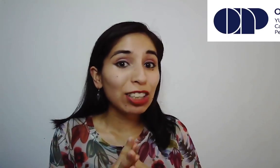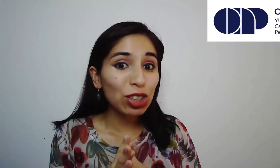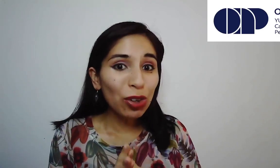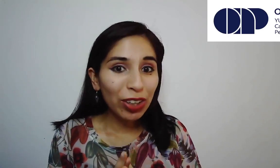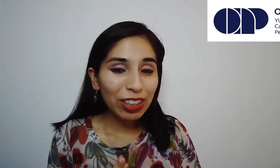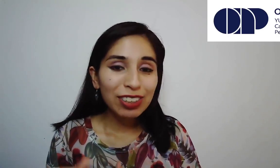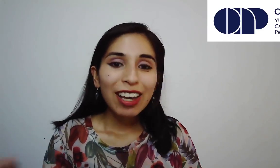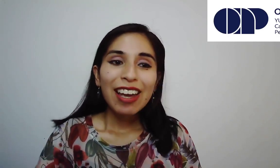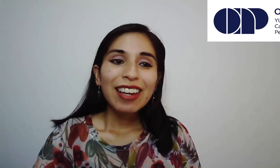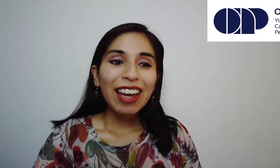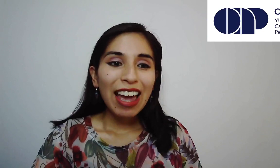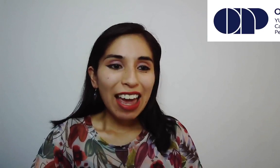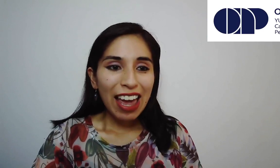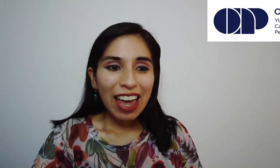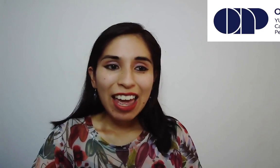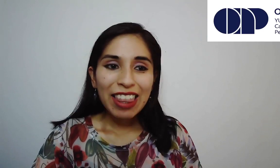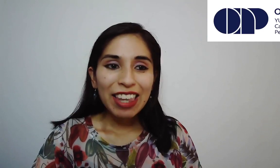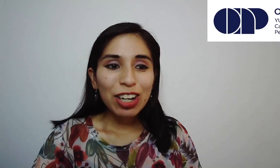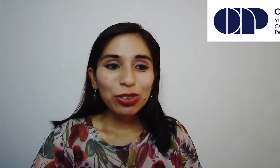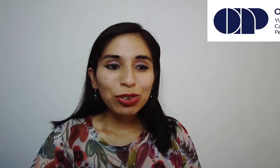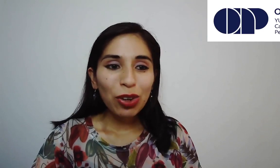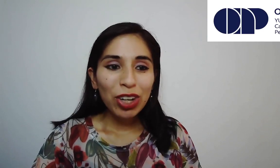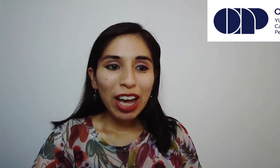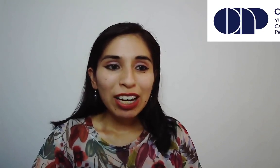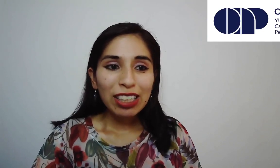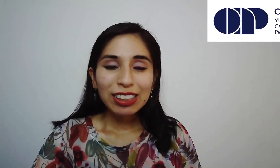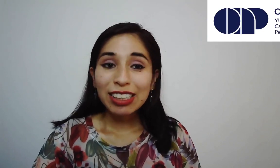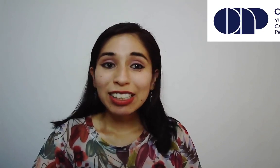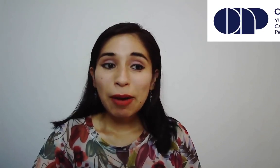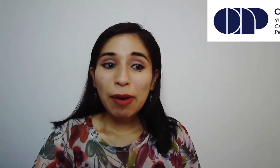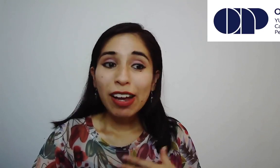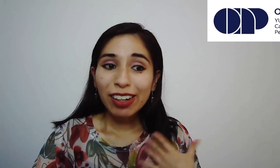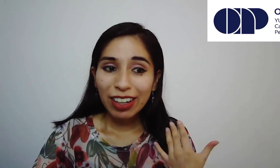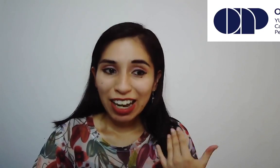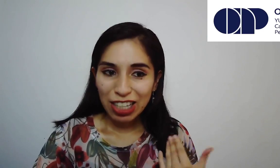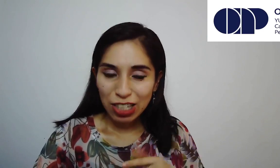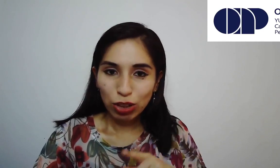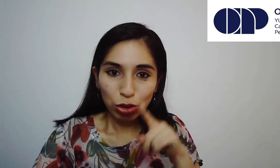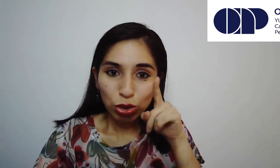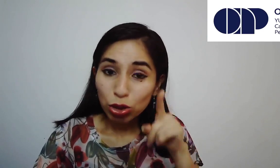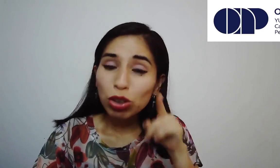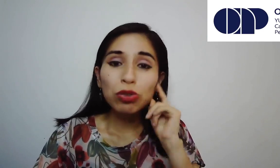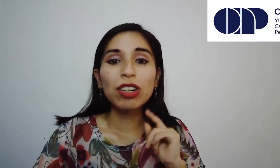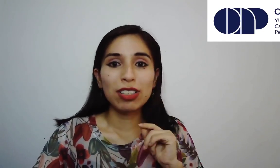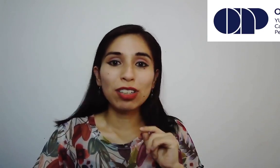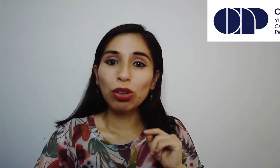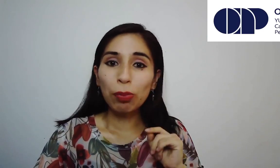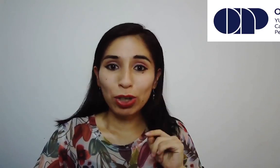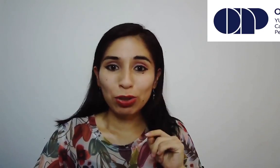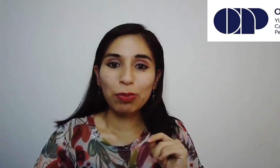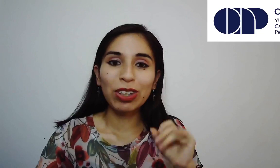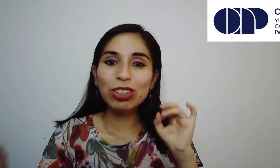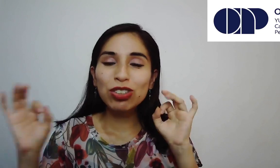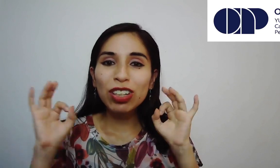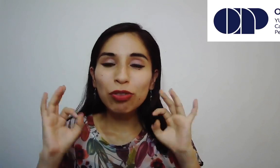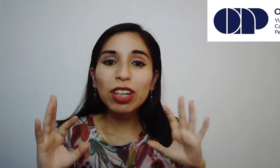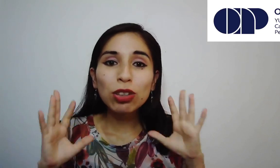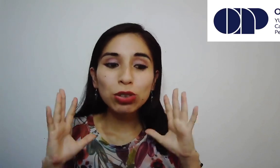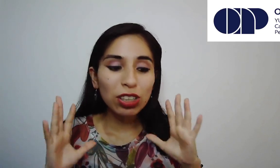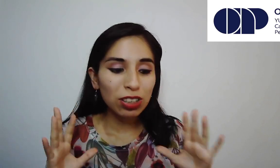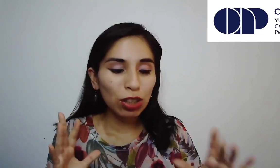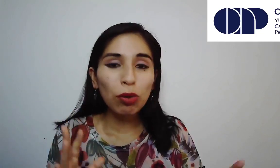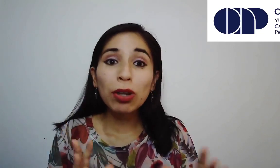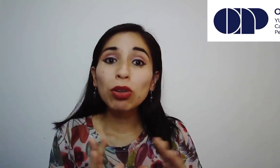indicaciones que en el tutorial se estaba realizando yo los felicito por eso porque eso